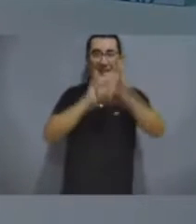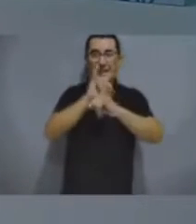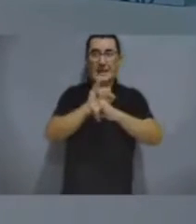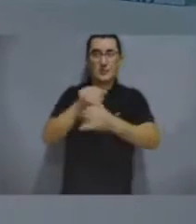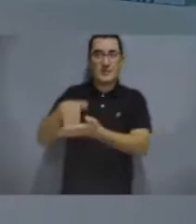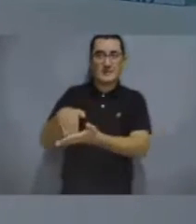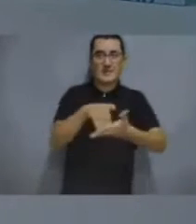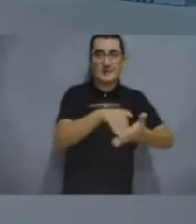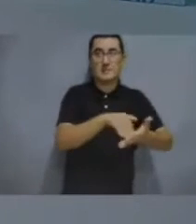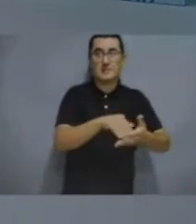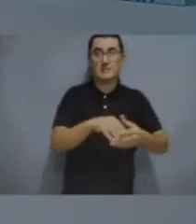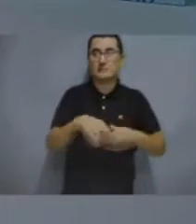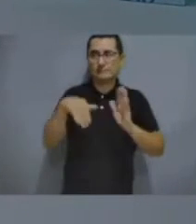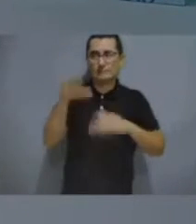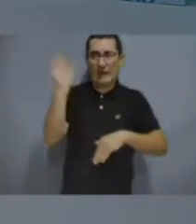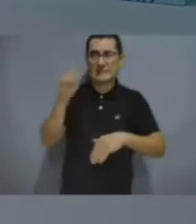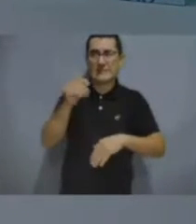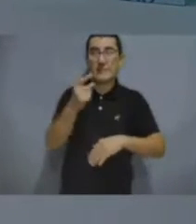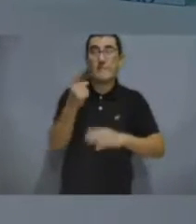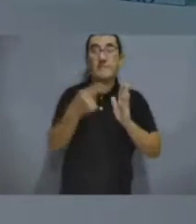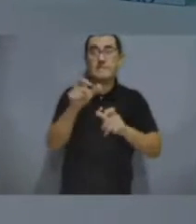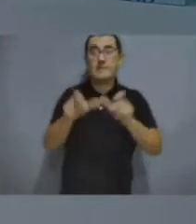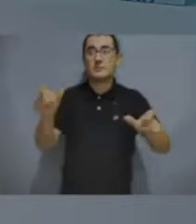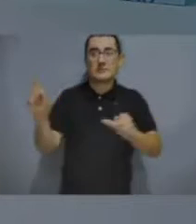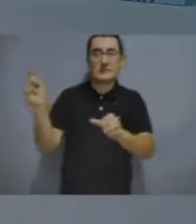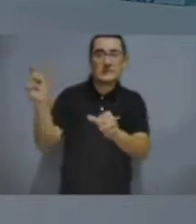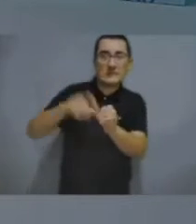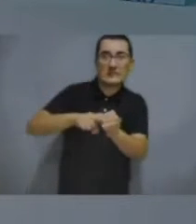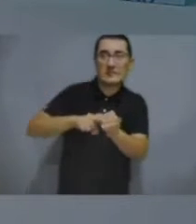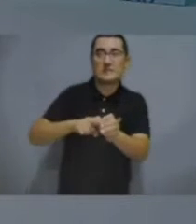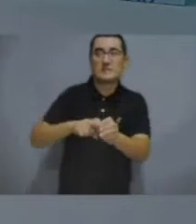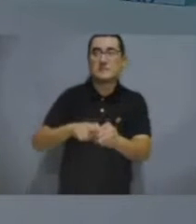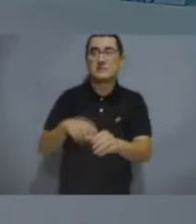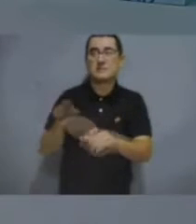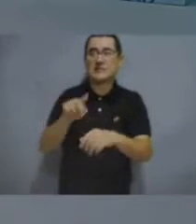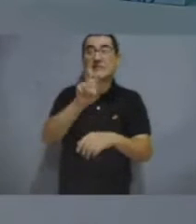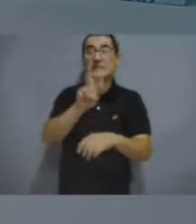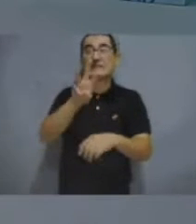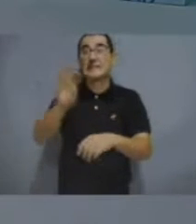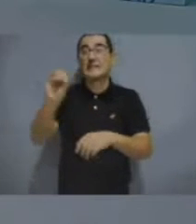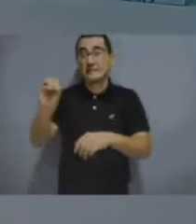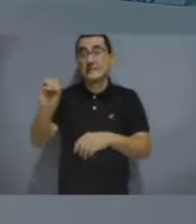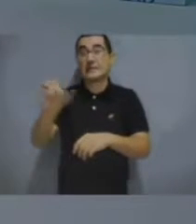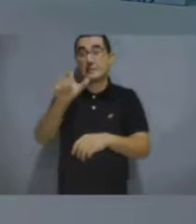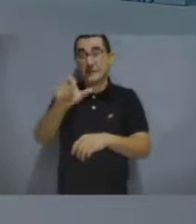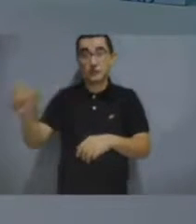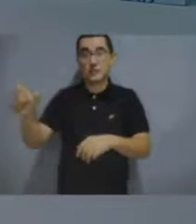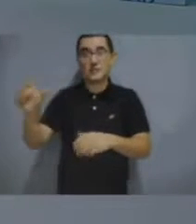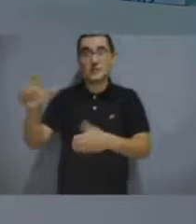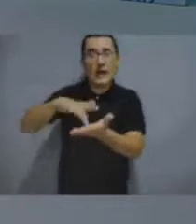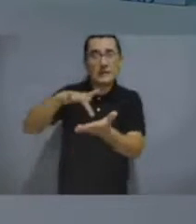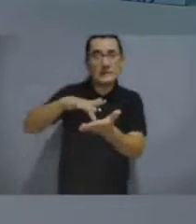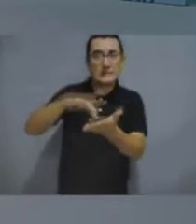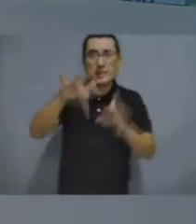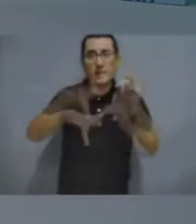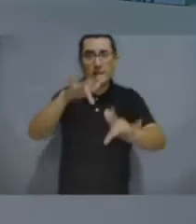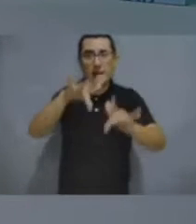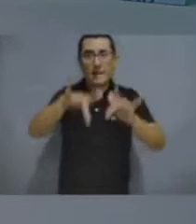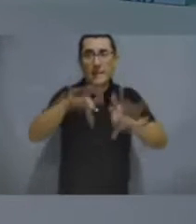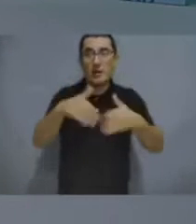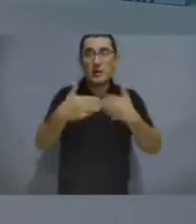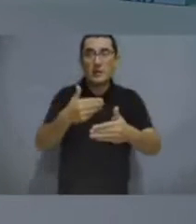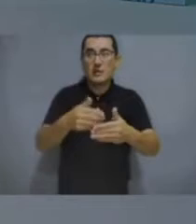evento, más de 730 personas asistieron. Y en cada presentación, durante cada